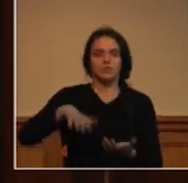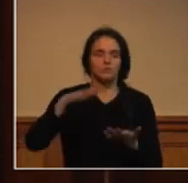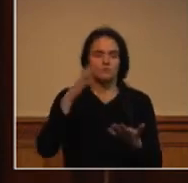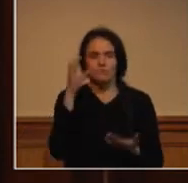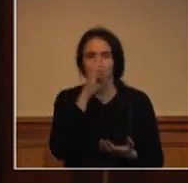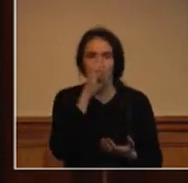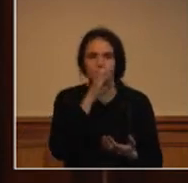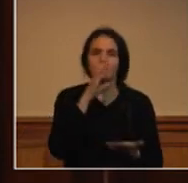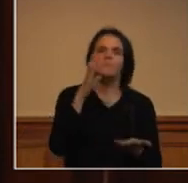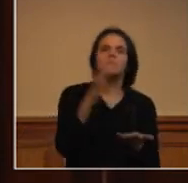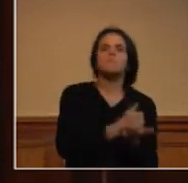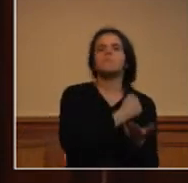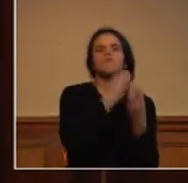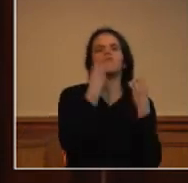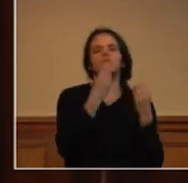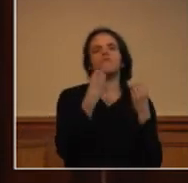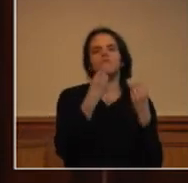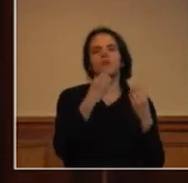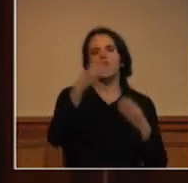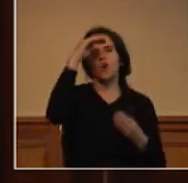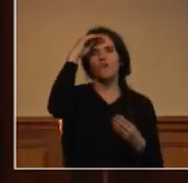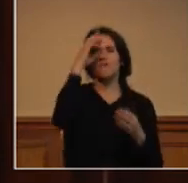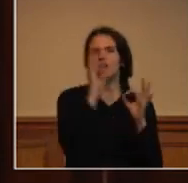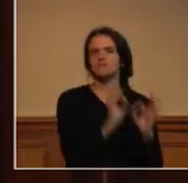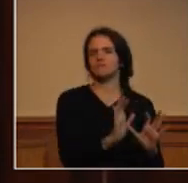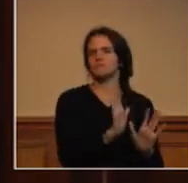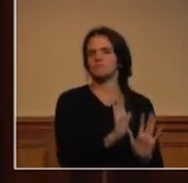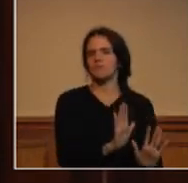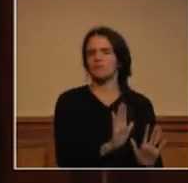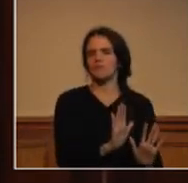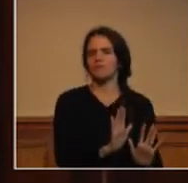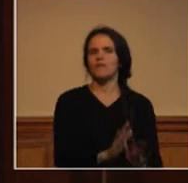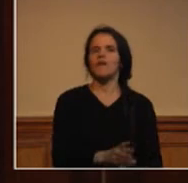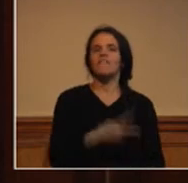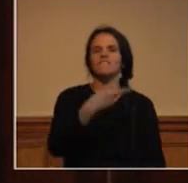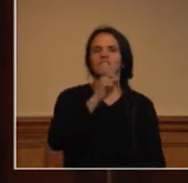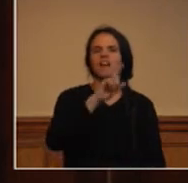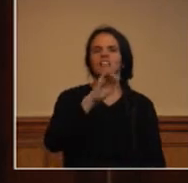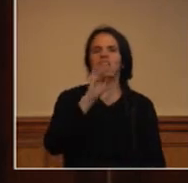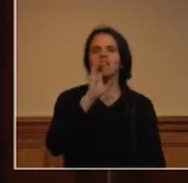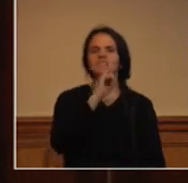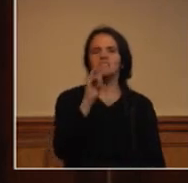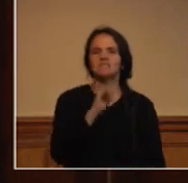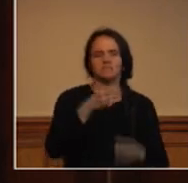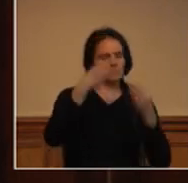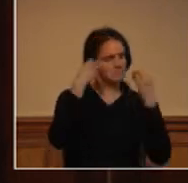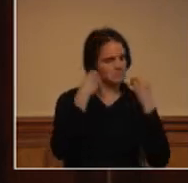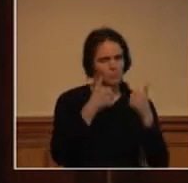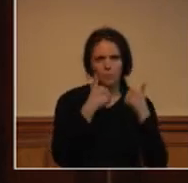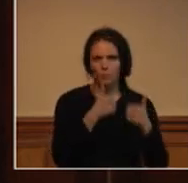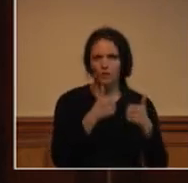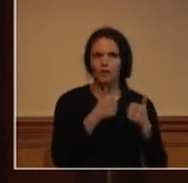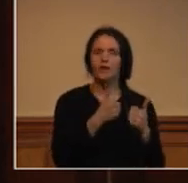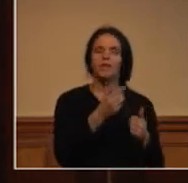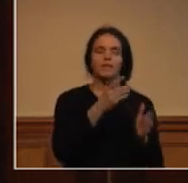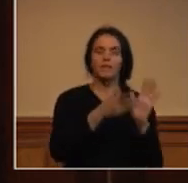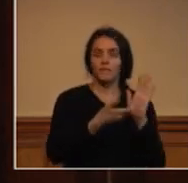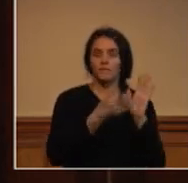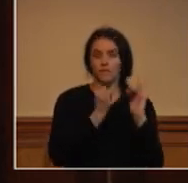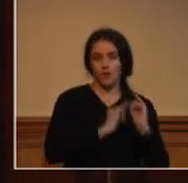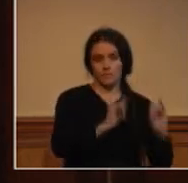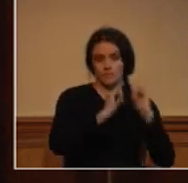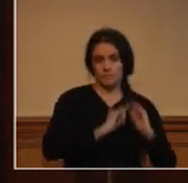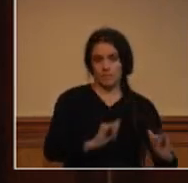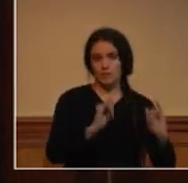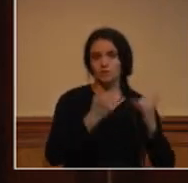buen nivel de confiabilidad, la evidencia de validez es robusta, los datos están disponibles, estamos